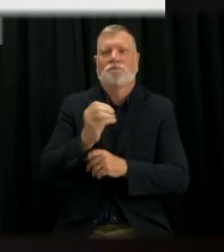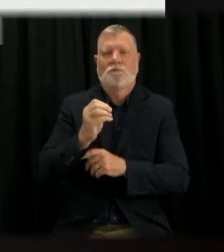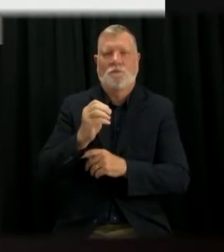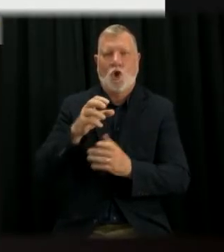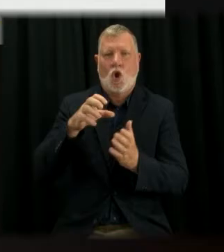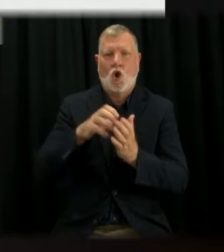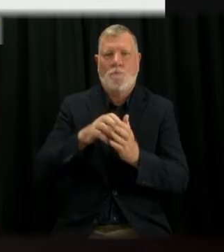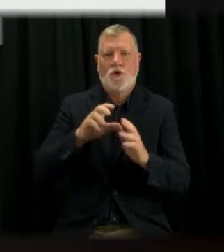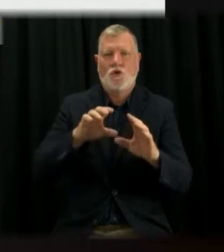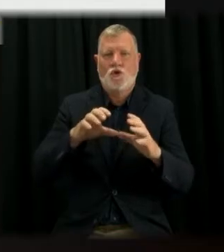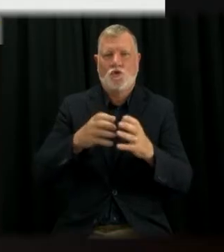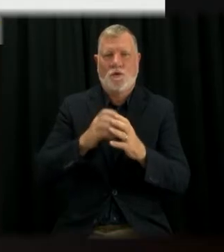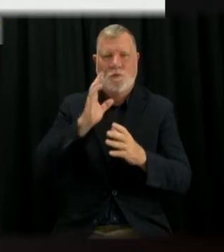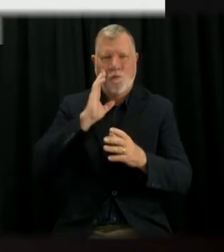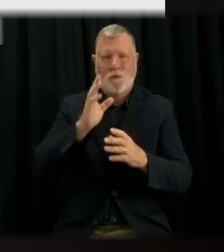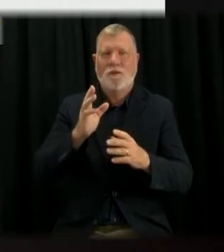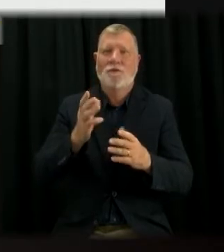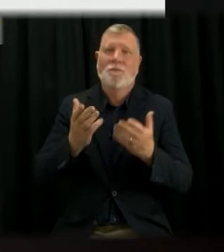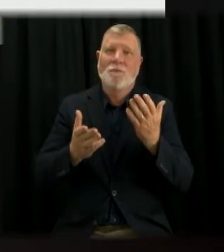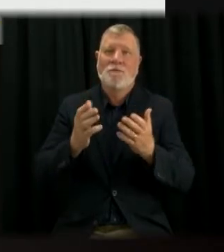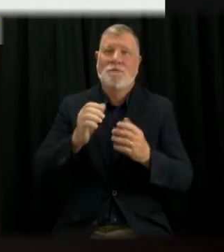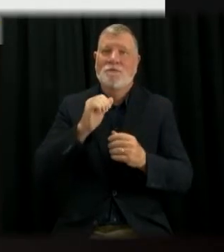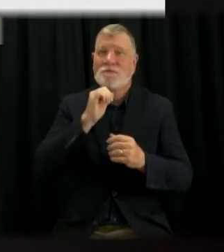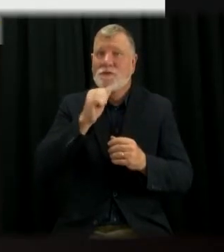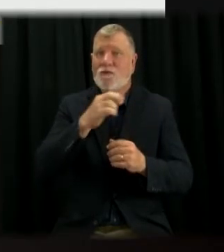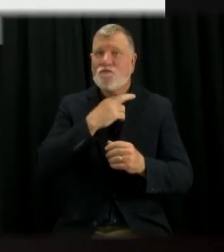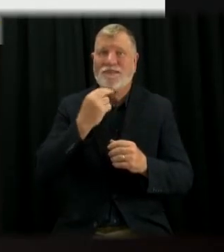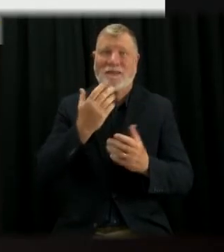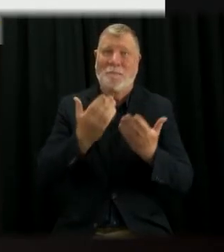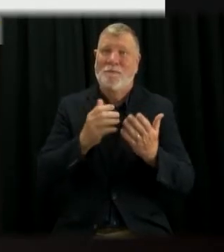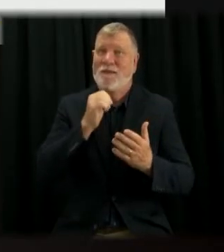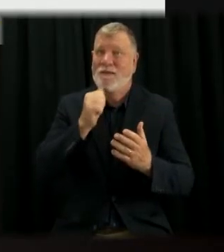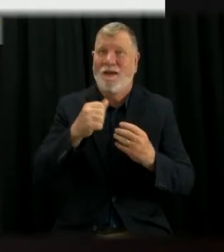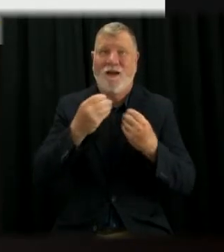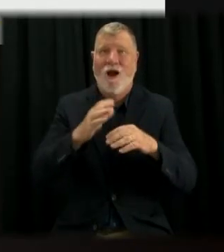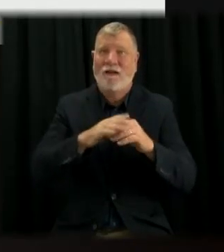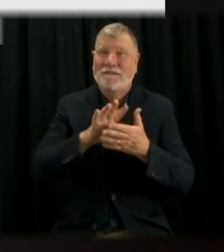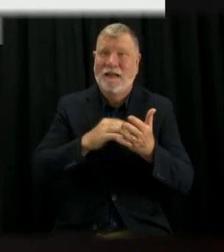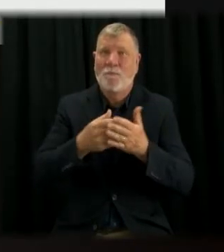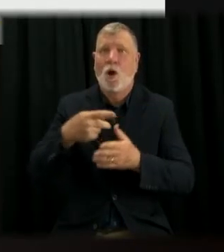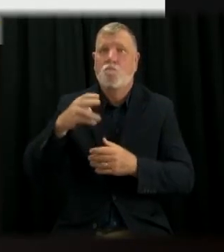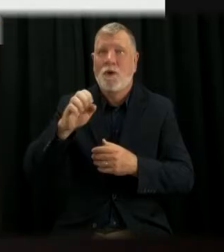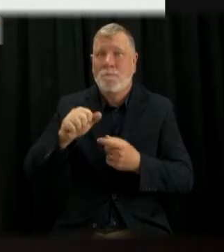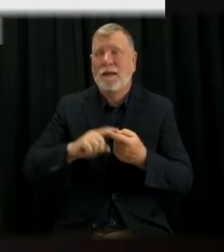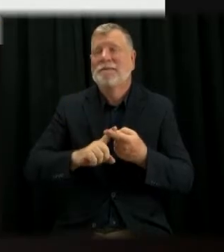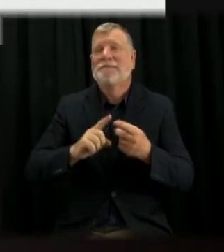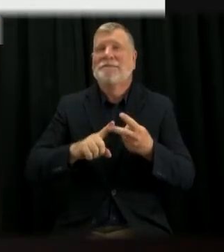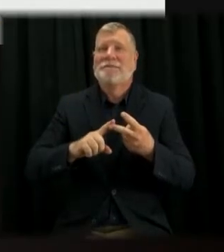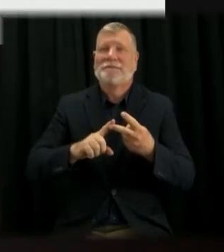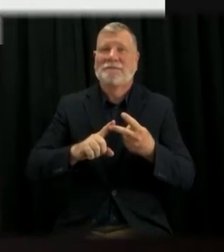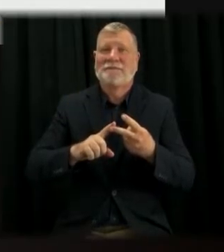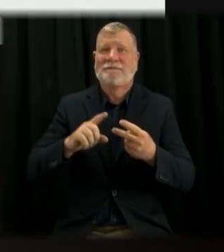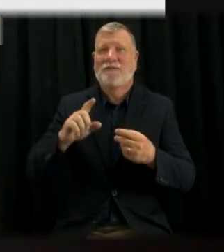Y el siguiente, la siguiente unidad compuesta está haciendo